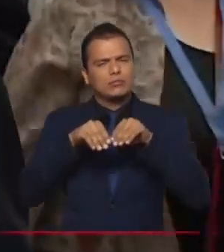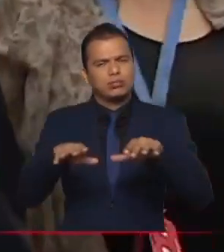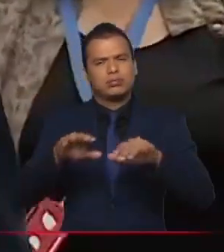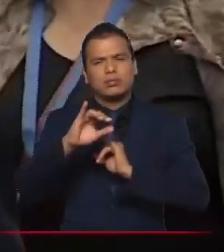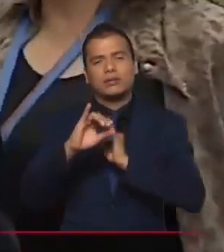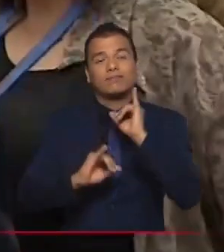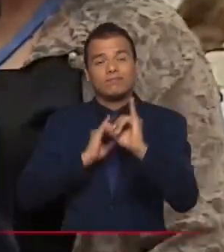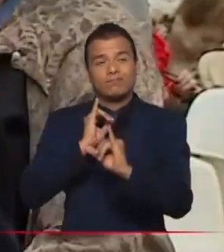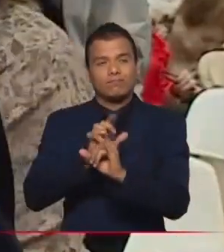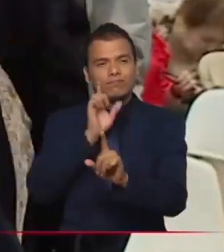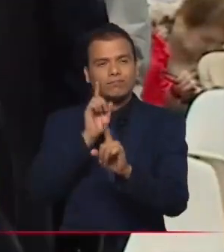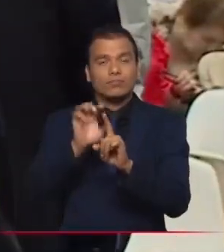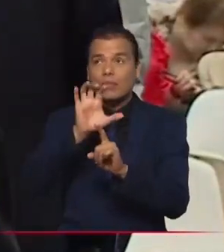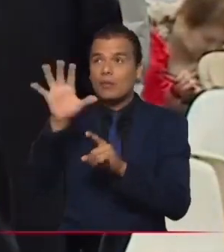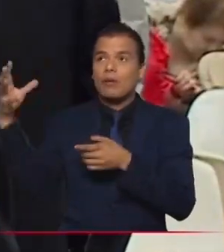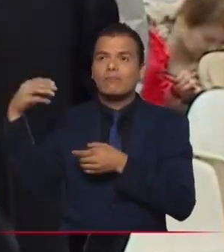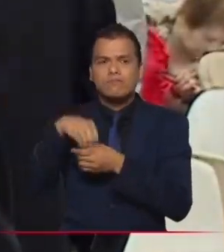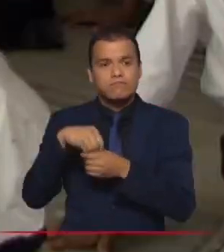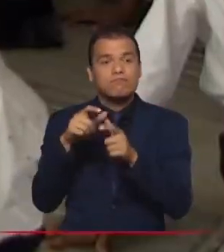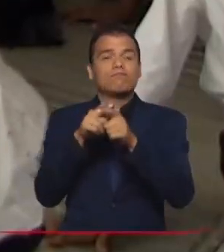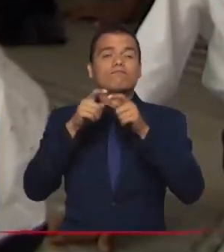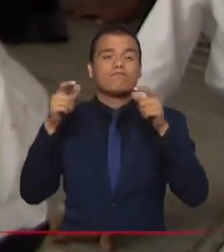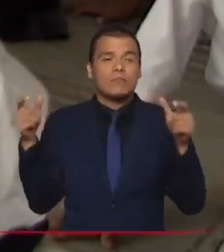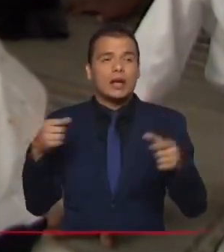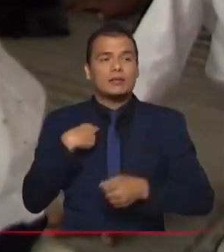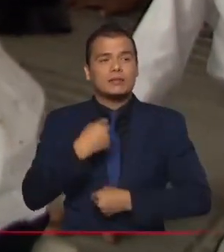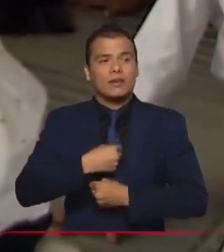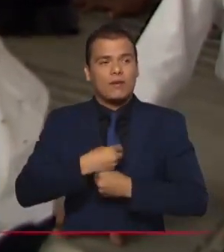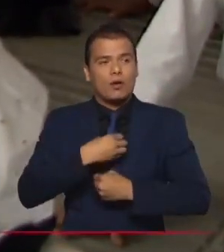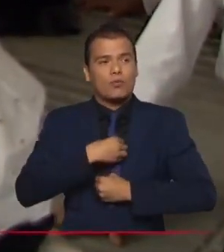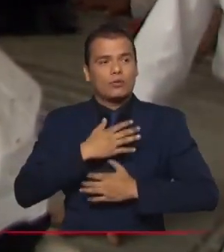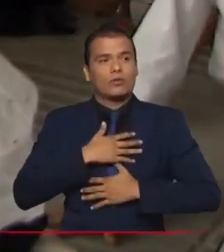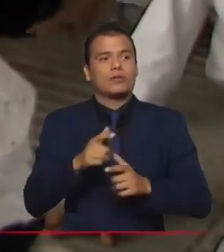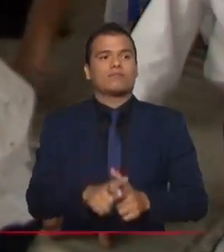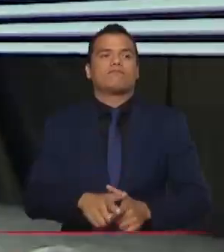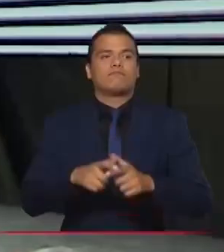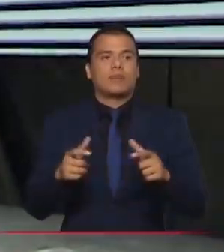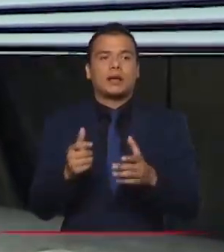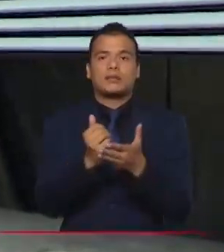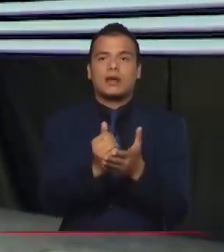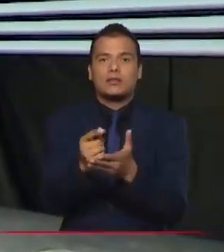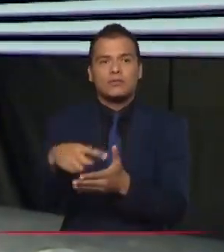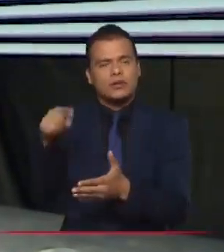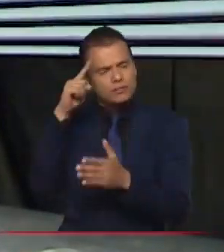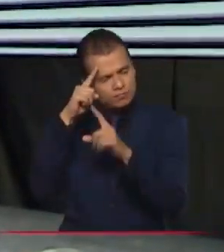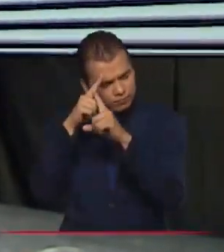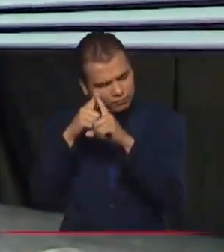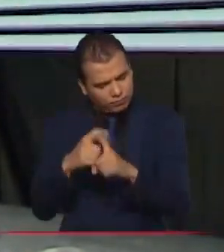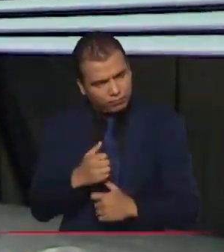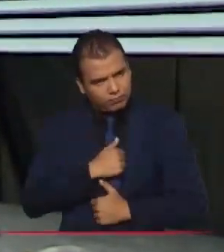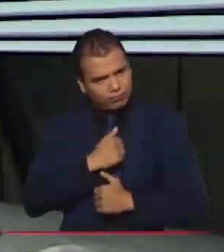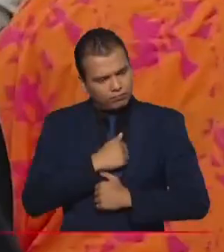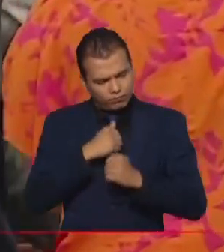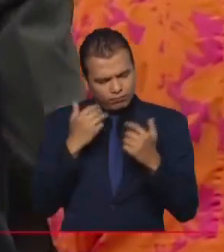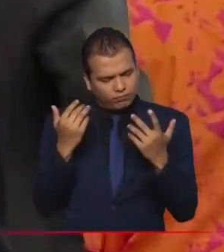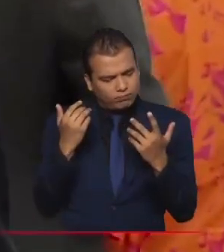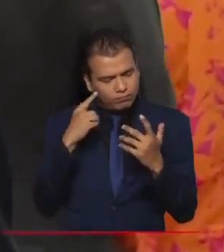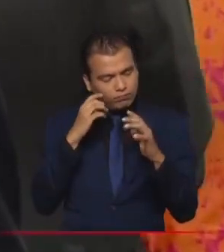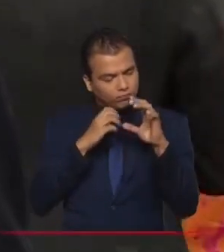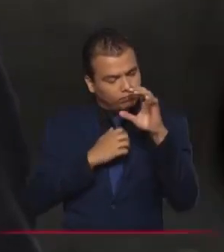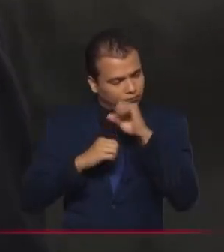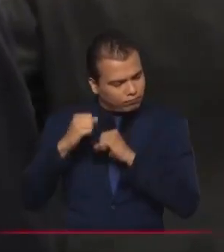que haya más inversión extranjera, más empleo, que les enseñe a pensar por ellos mismos, a ser analíticos, a no comer